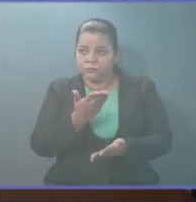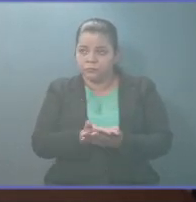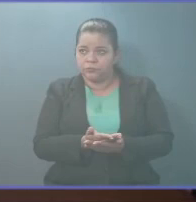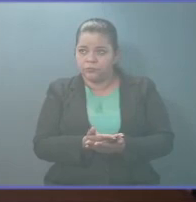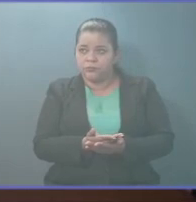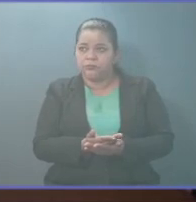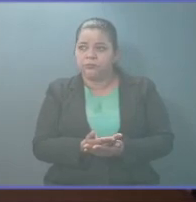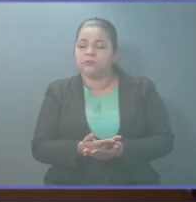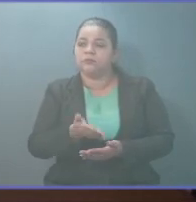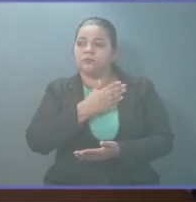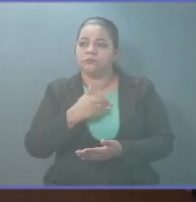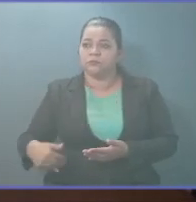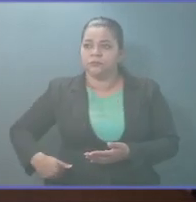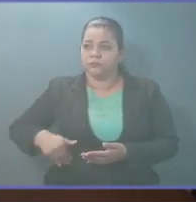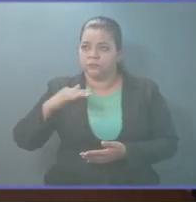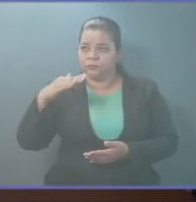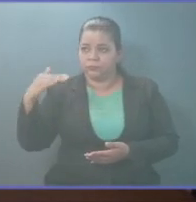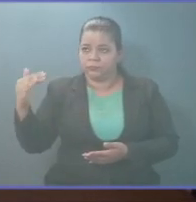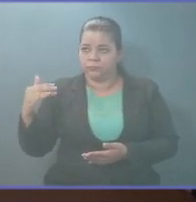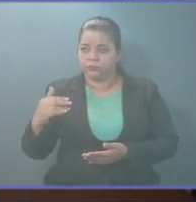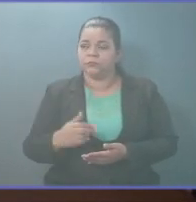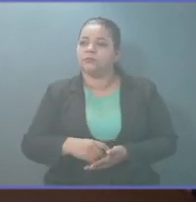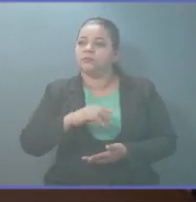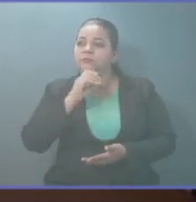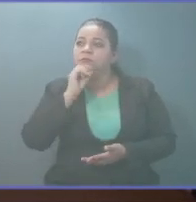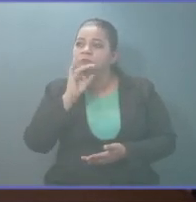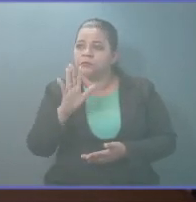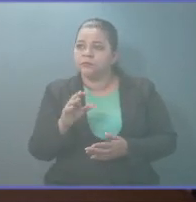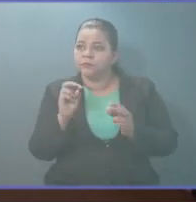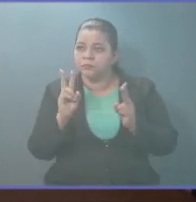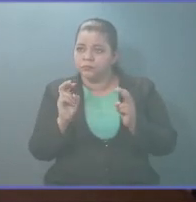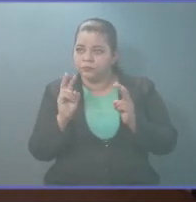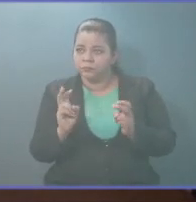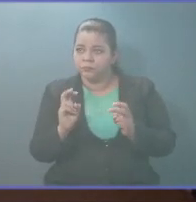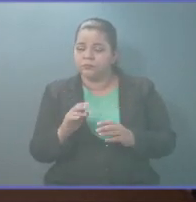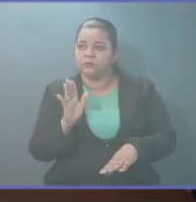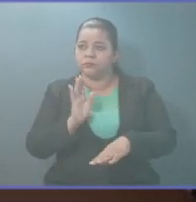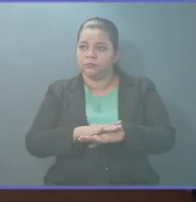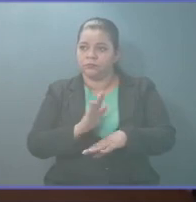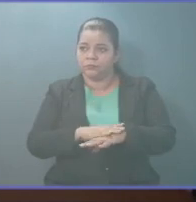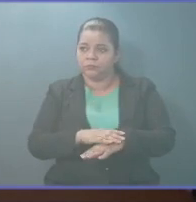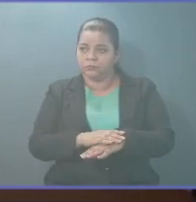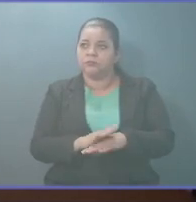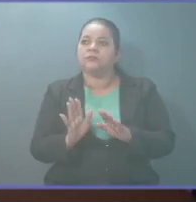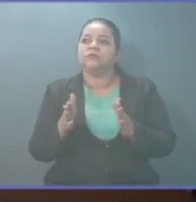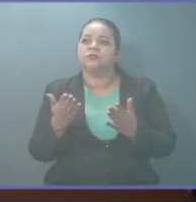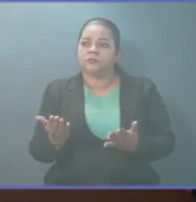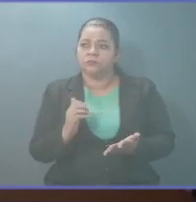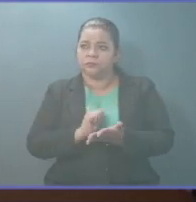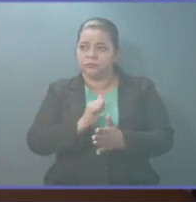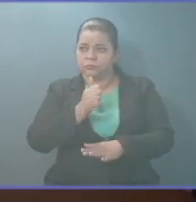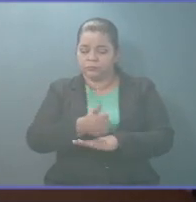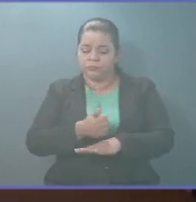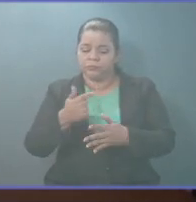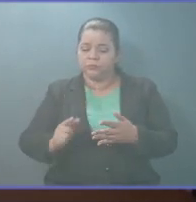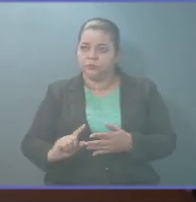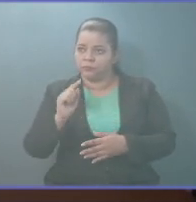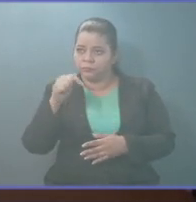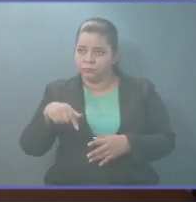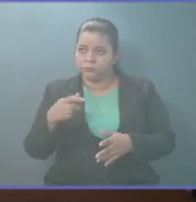el presidente de la República, es sobre la convocatoria para la conformación de este